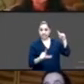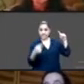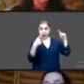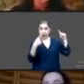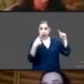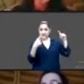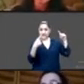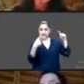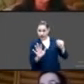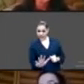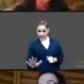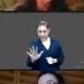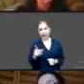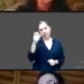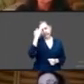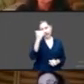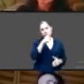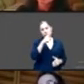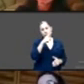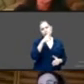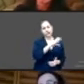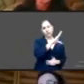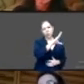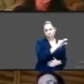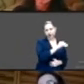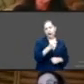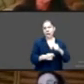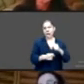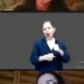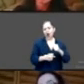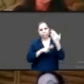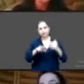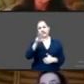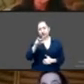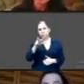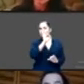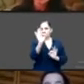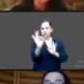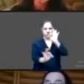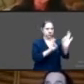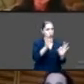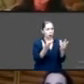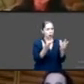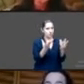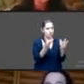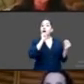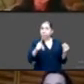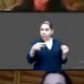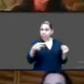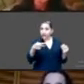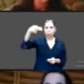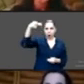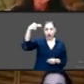y para 2018, también tenemos tasas altas, pero también en el norte del país. Esta información es con base en